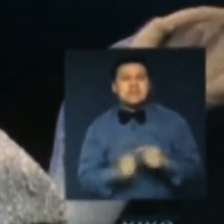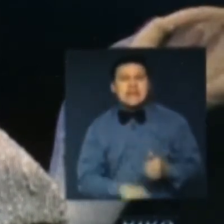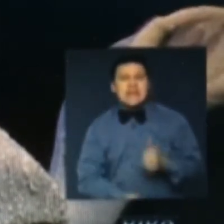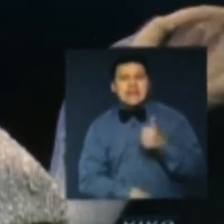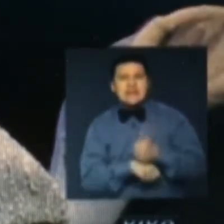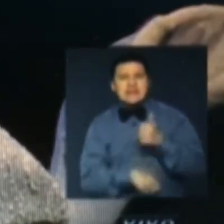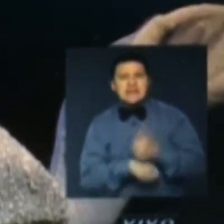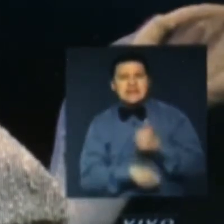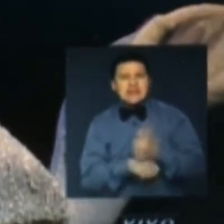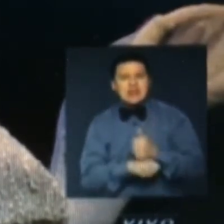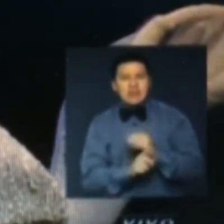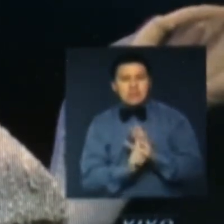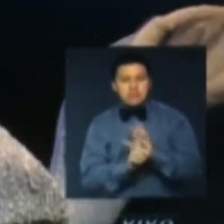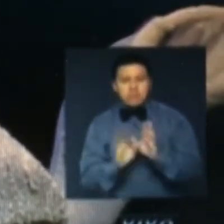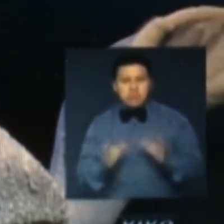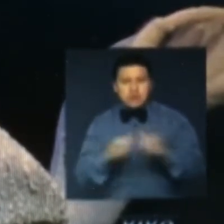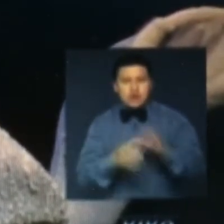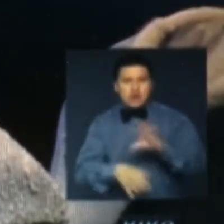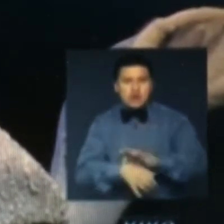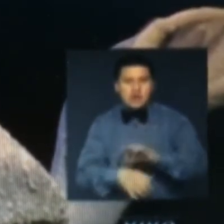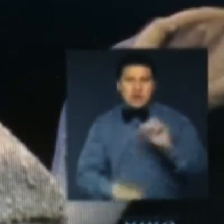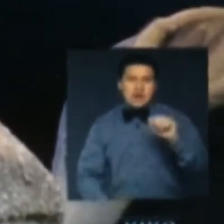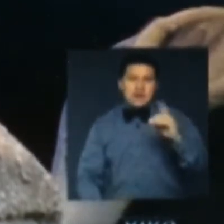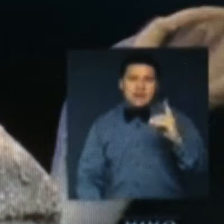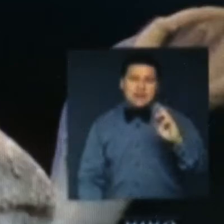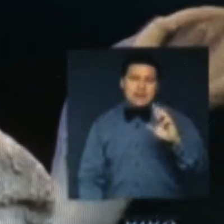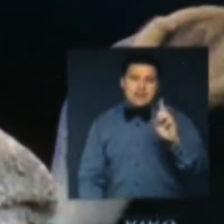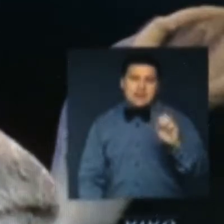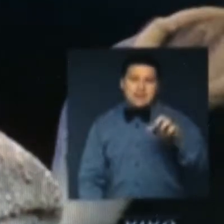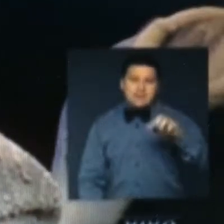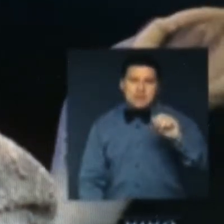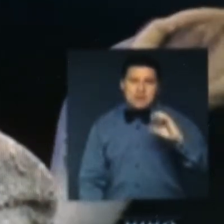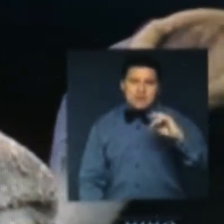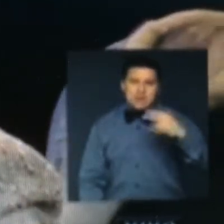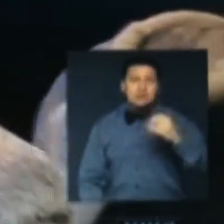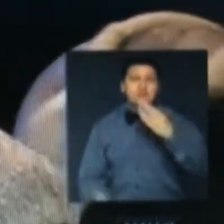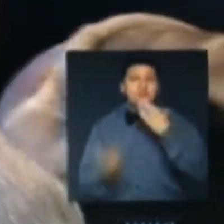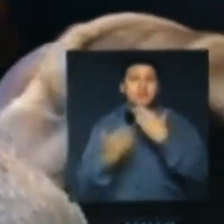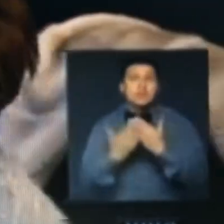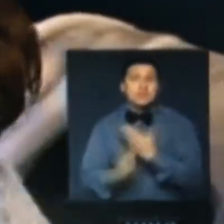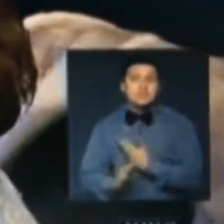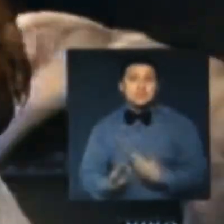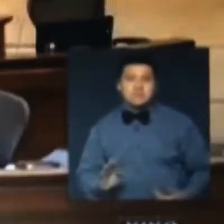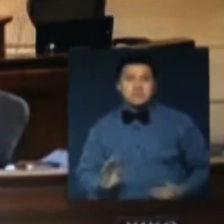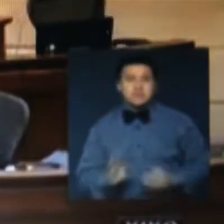Director Nacional de Protección, doctor Andrés Villamizar Pachón. Muchas gracias, señor presidente.